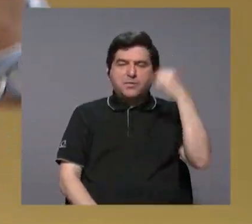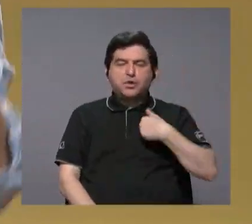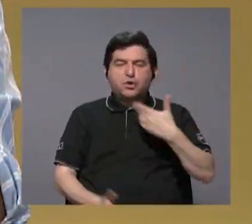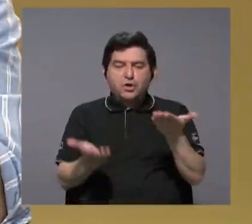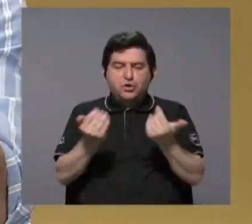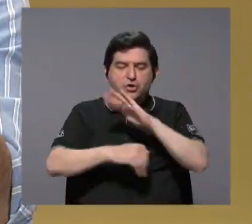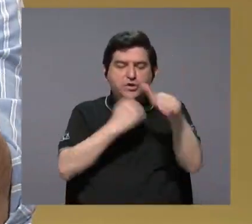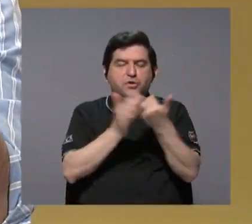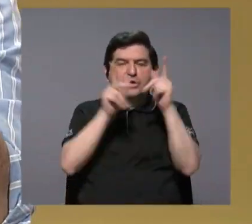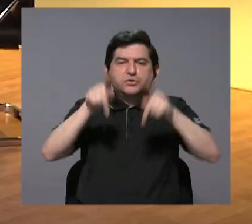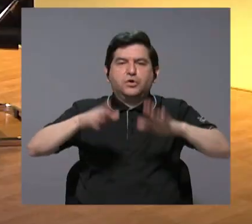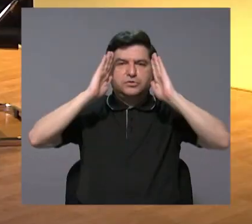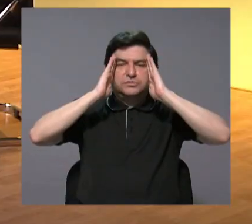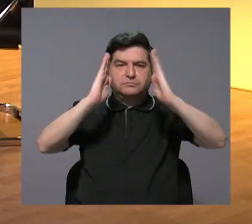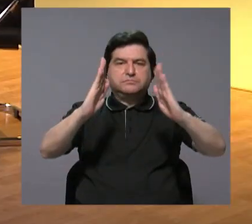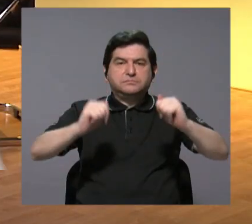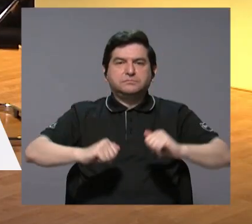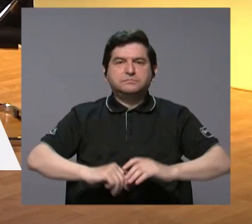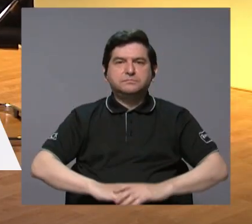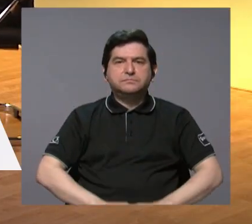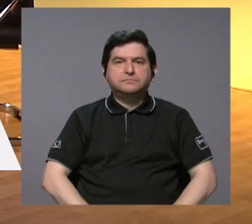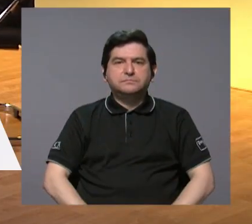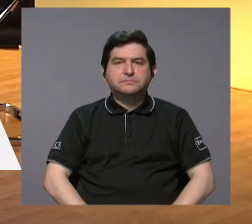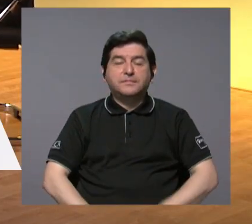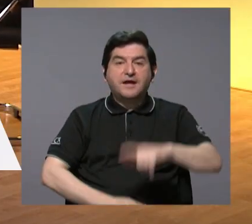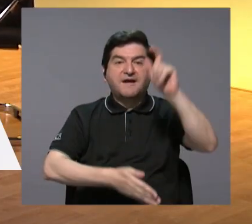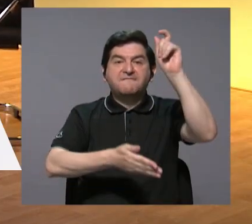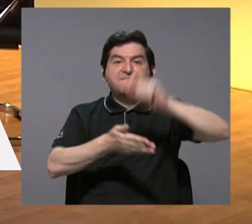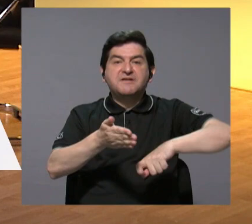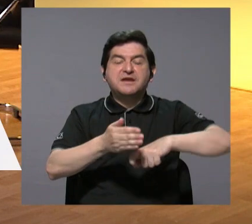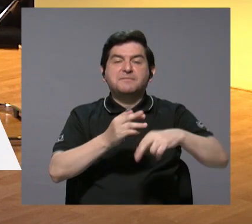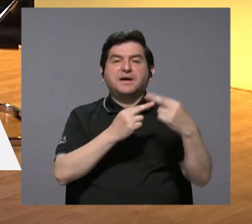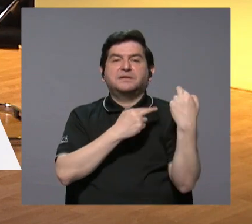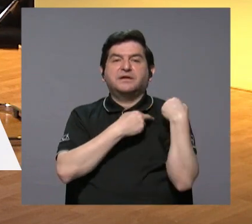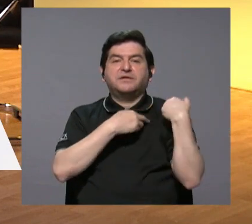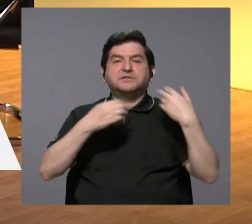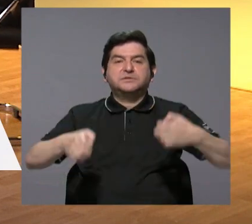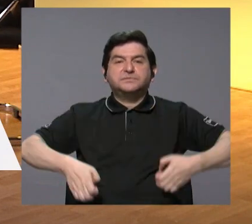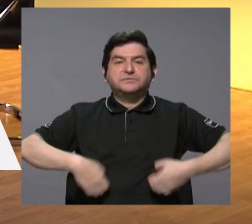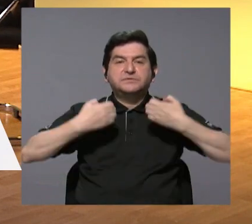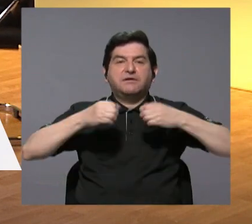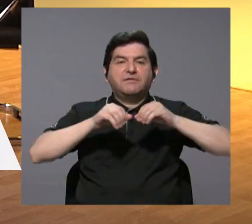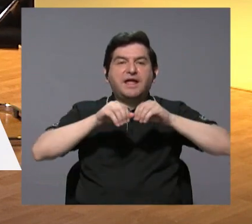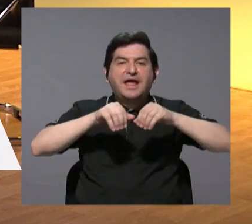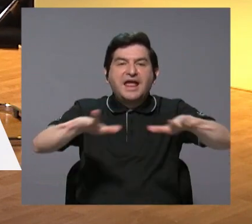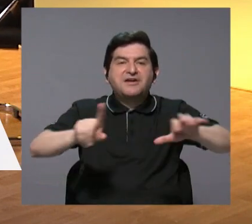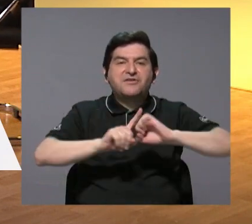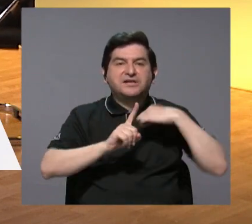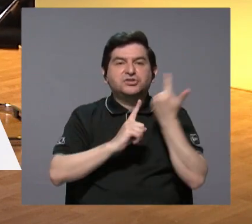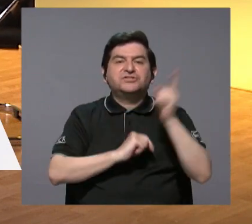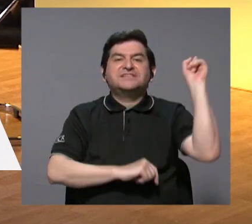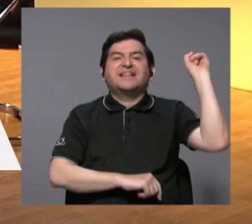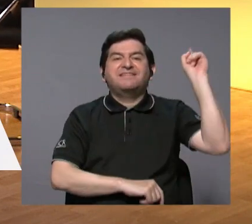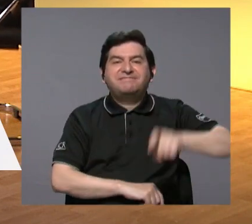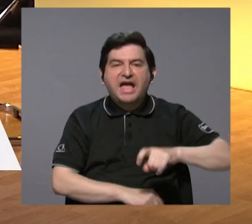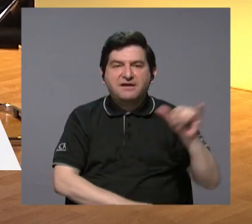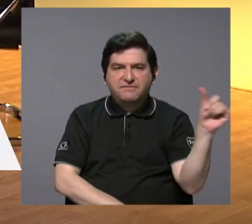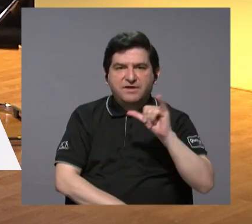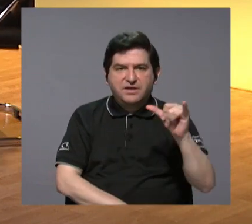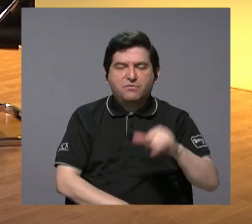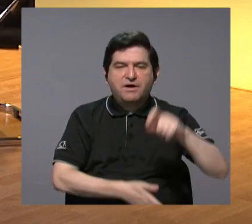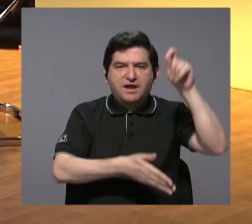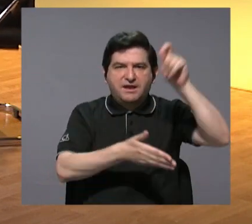el mundo la oiga. Bueno, hay una firma del responsable. Creo que en redes sociales debería haber una firma del